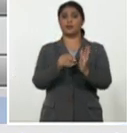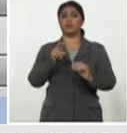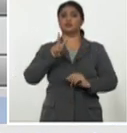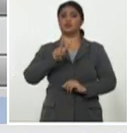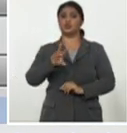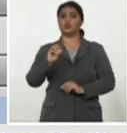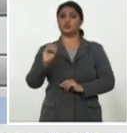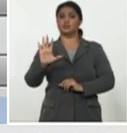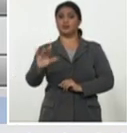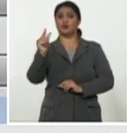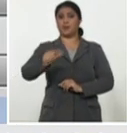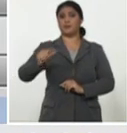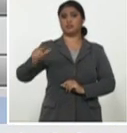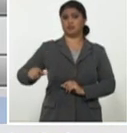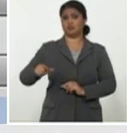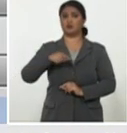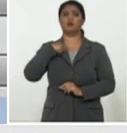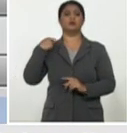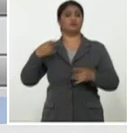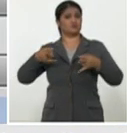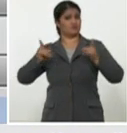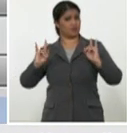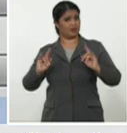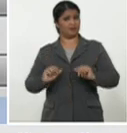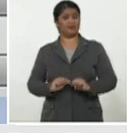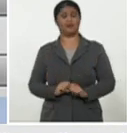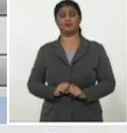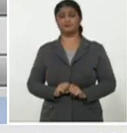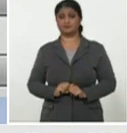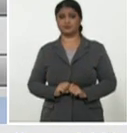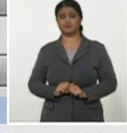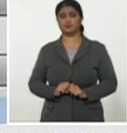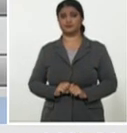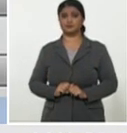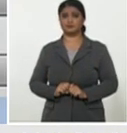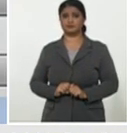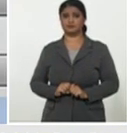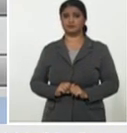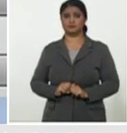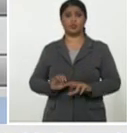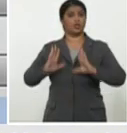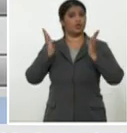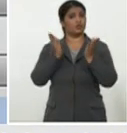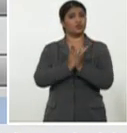5.205 personas, que hace que ya se acumule